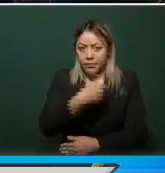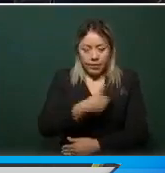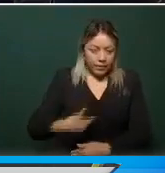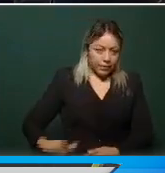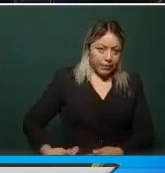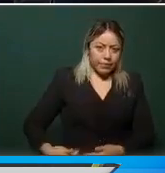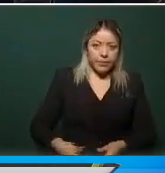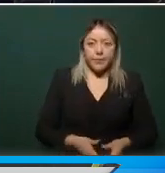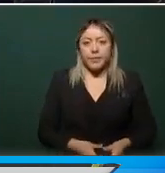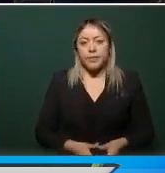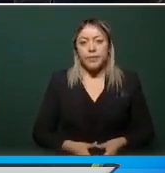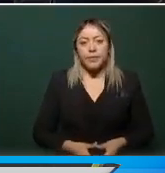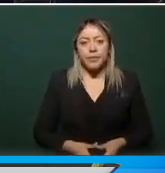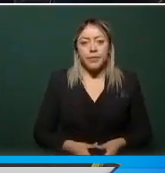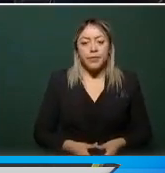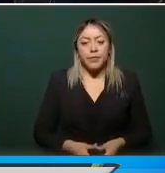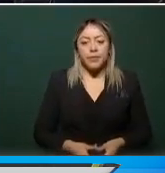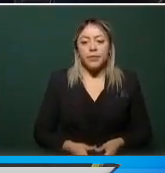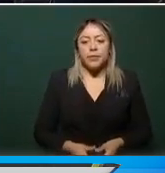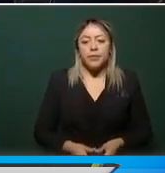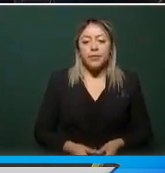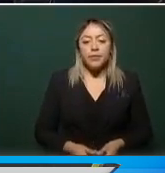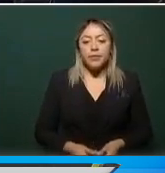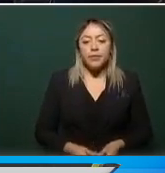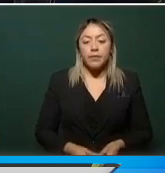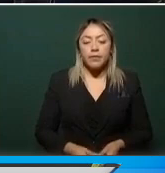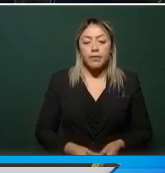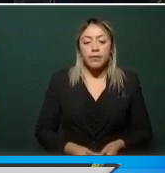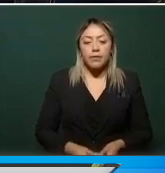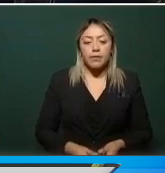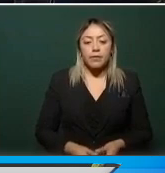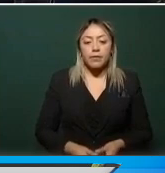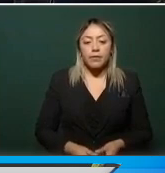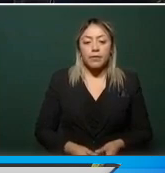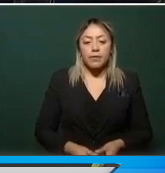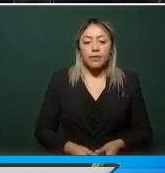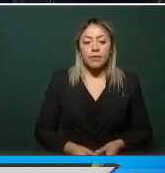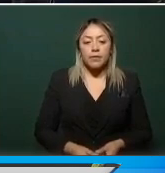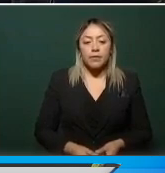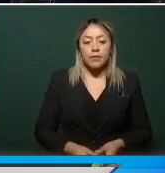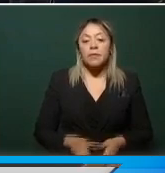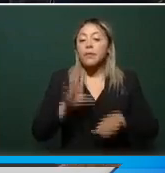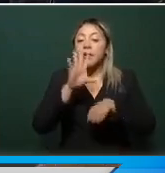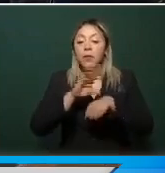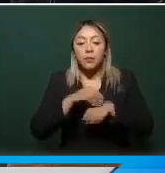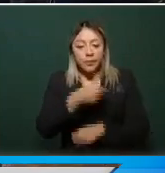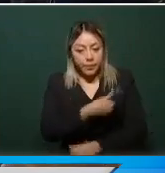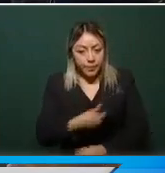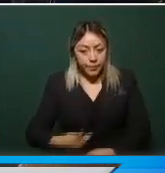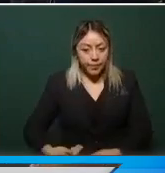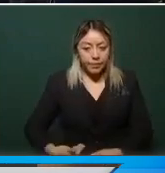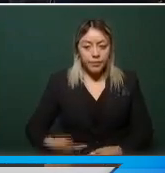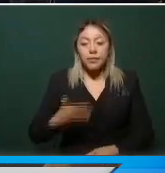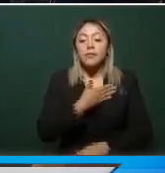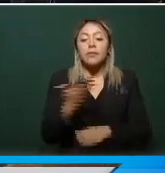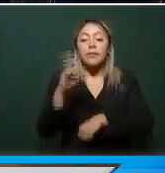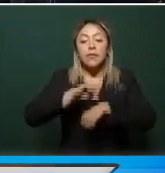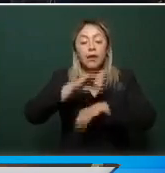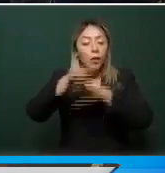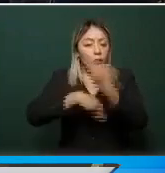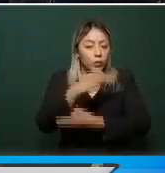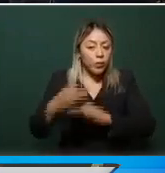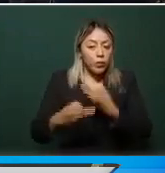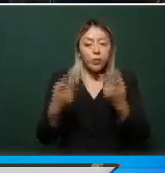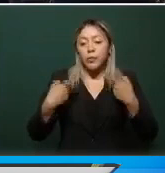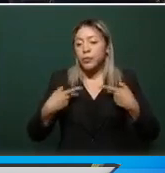del 2018 se robaban 80,000 barriles diarios. En abril del 2019 únicamente se han robado 4,000 barriles diarios, lo que refleja